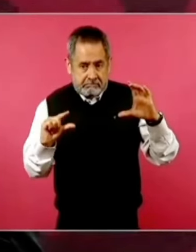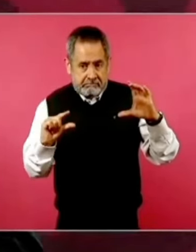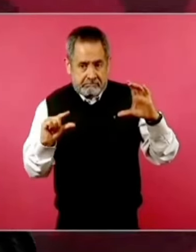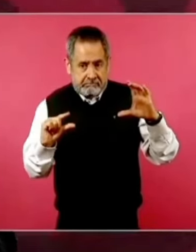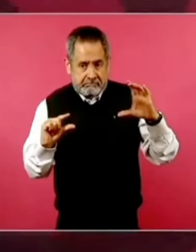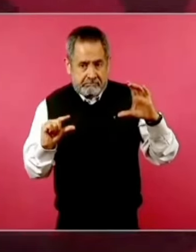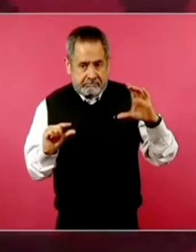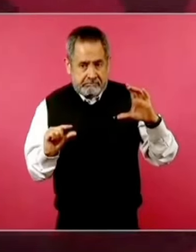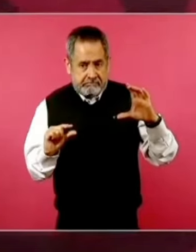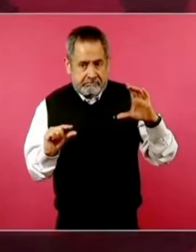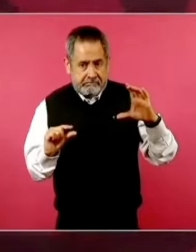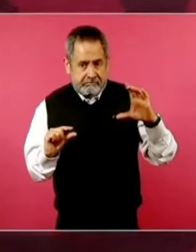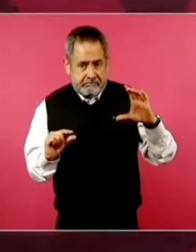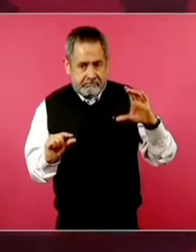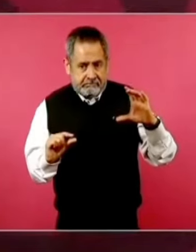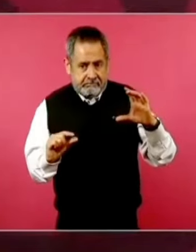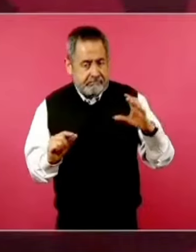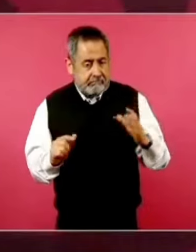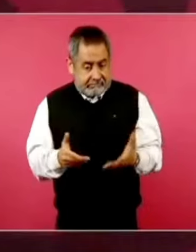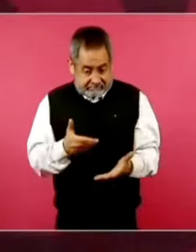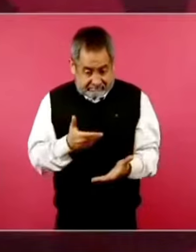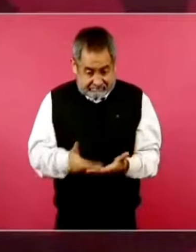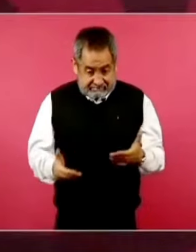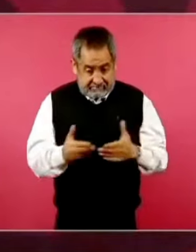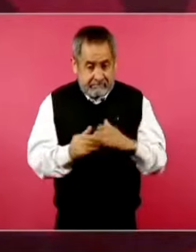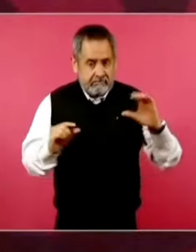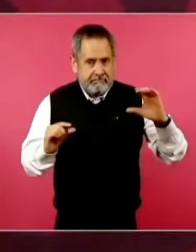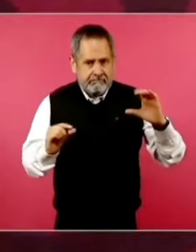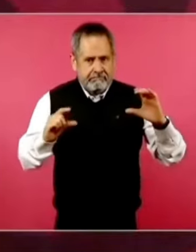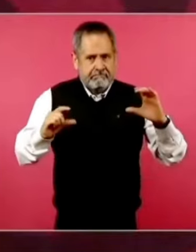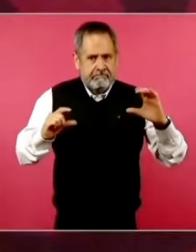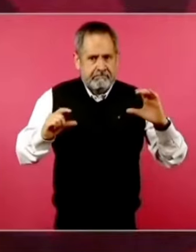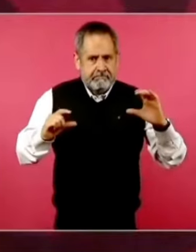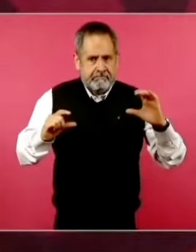Y es hasta ahora que no hay devaluación.